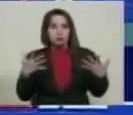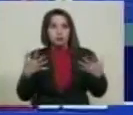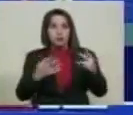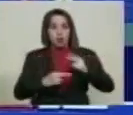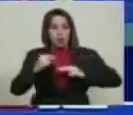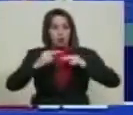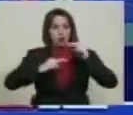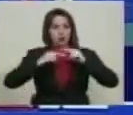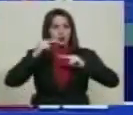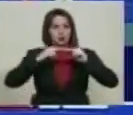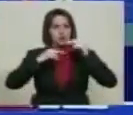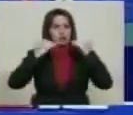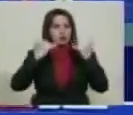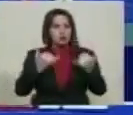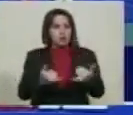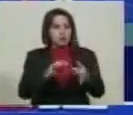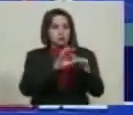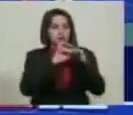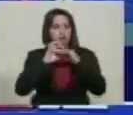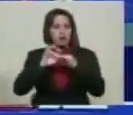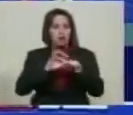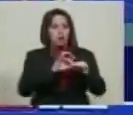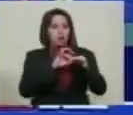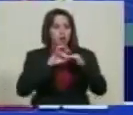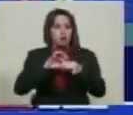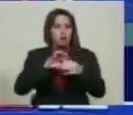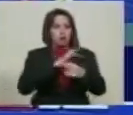construyendo y gestando unión popular,